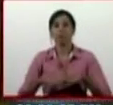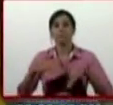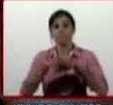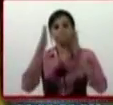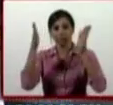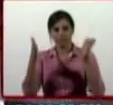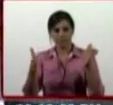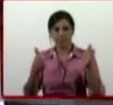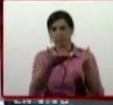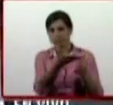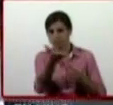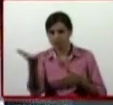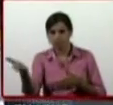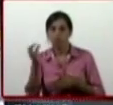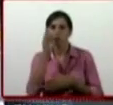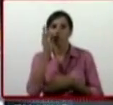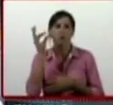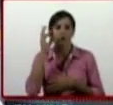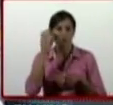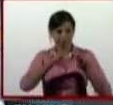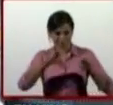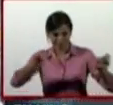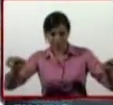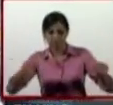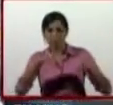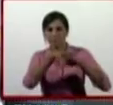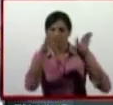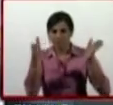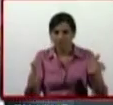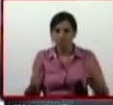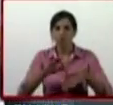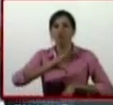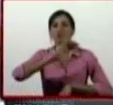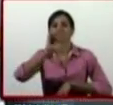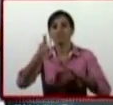ministros, ministras, viceministras.